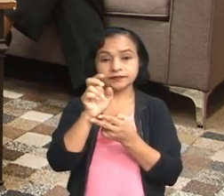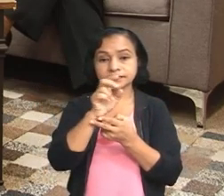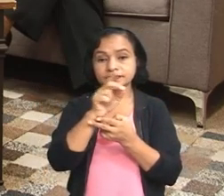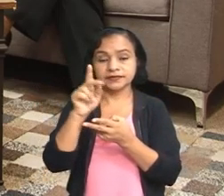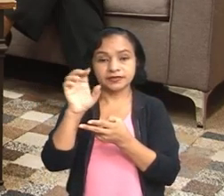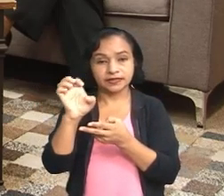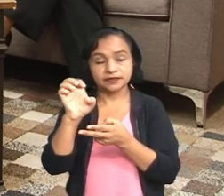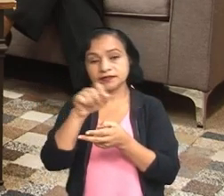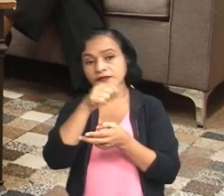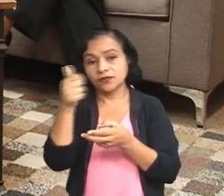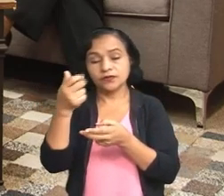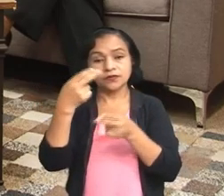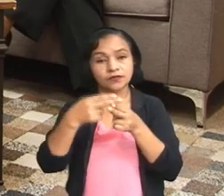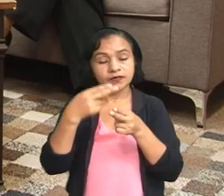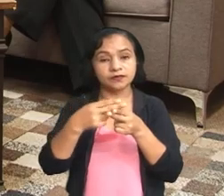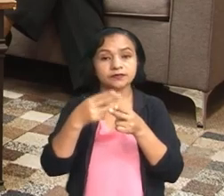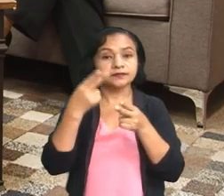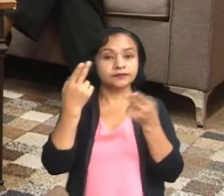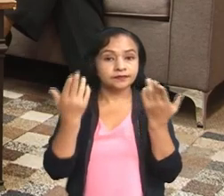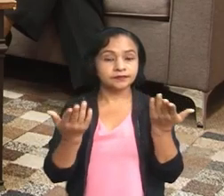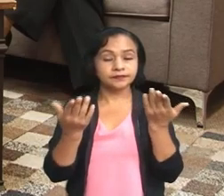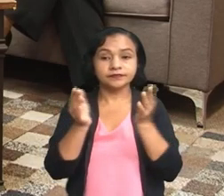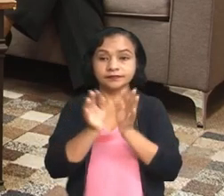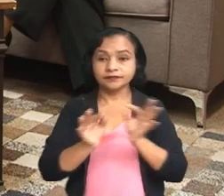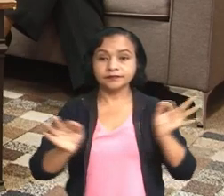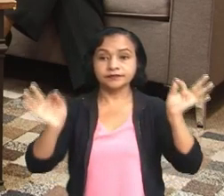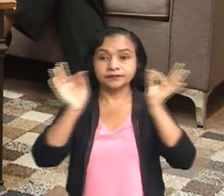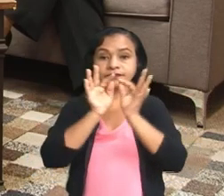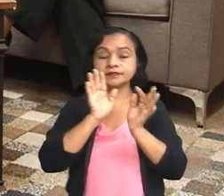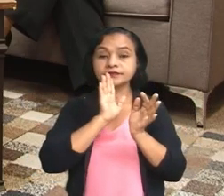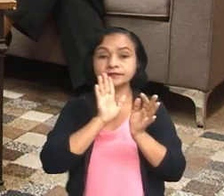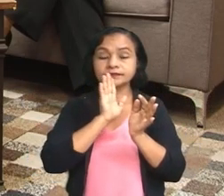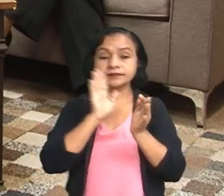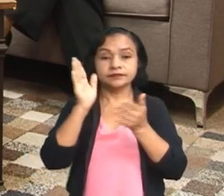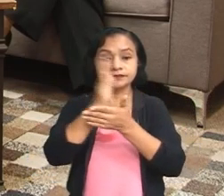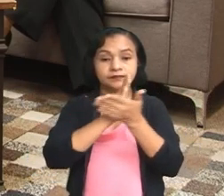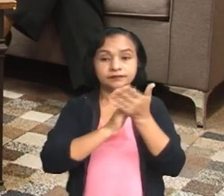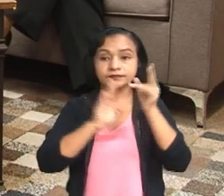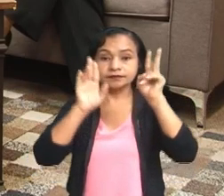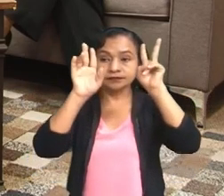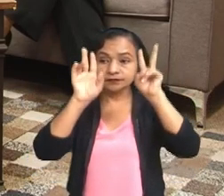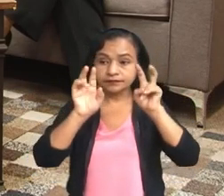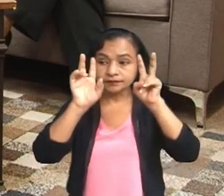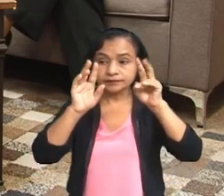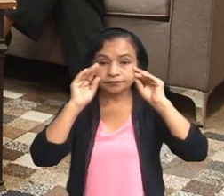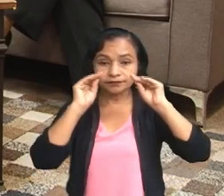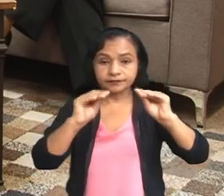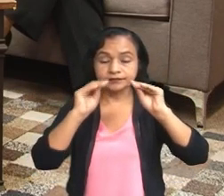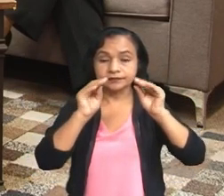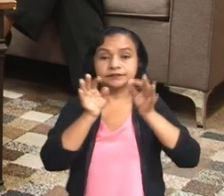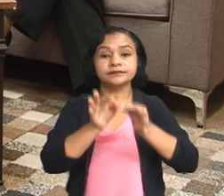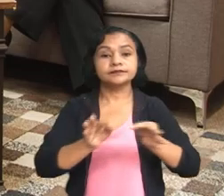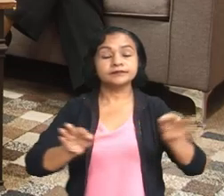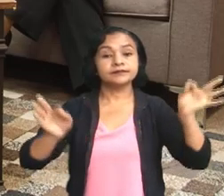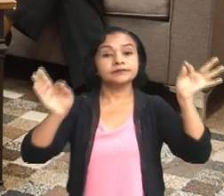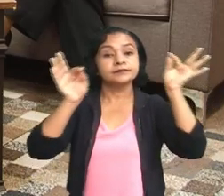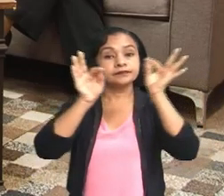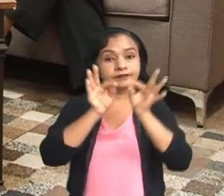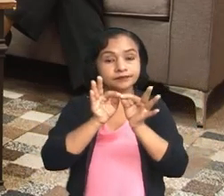otro nombre, ¿verdad? Pero es precisamente donde se abordan algunos contenidos, algunas temáticas de mucha importancia para